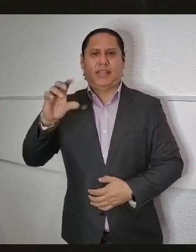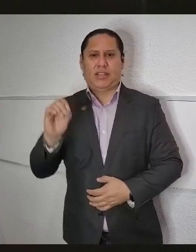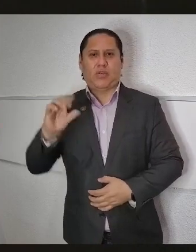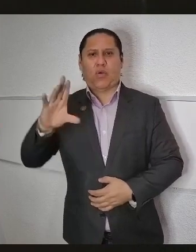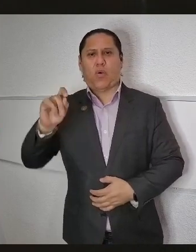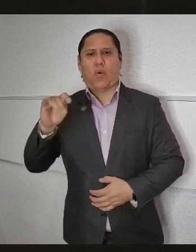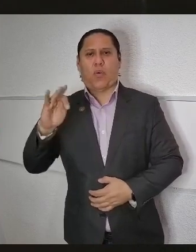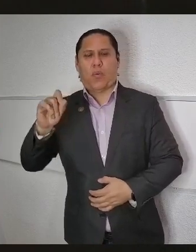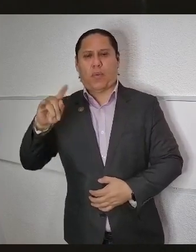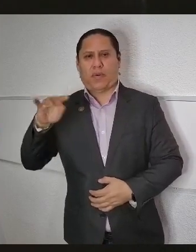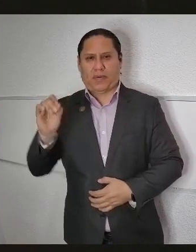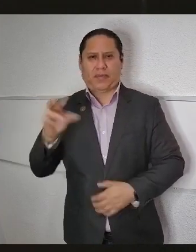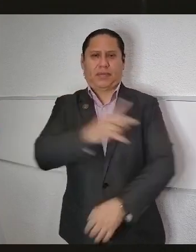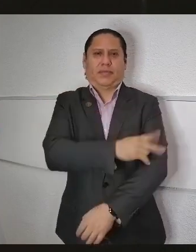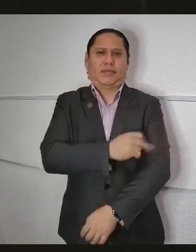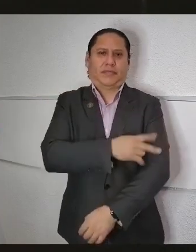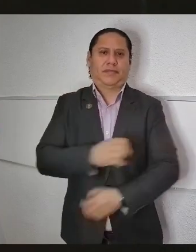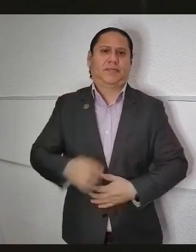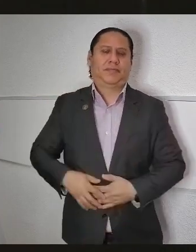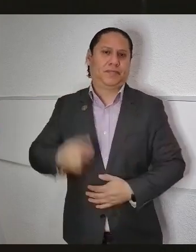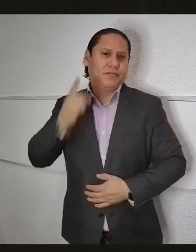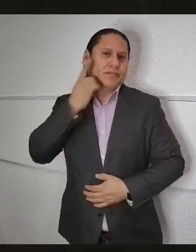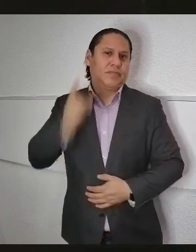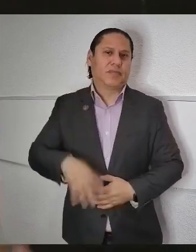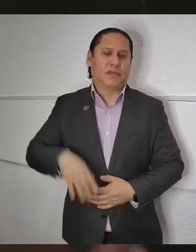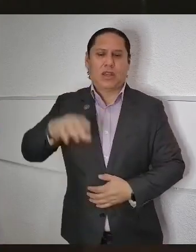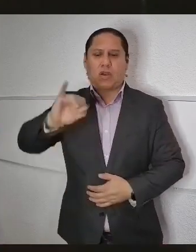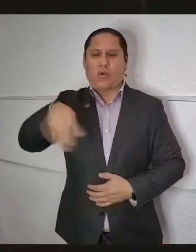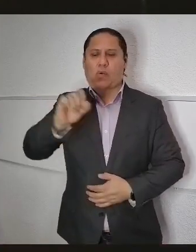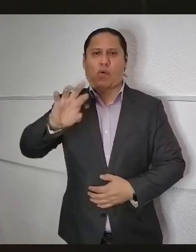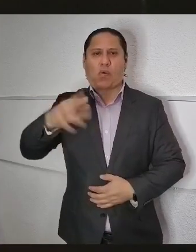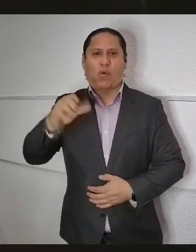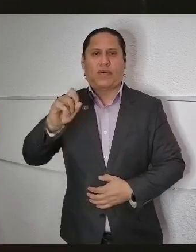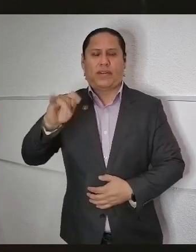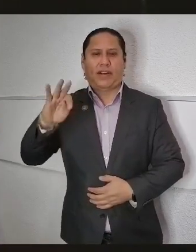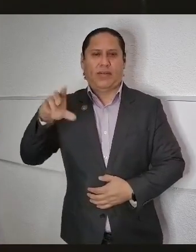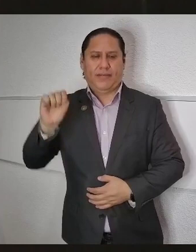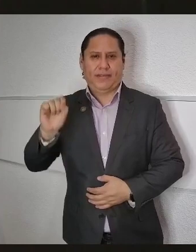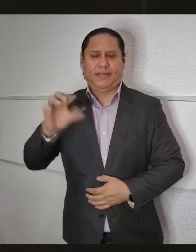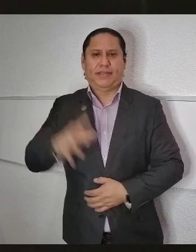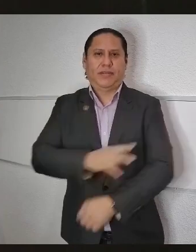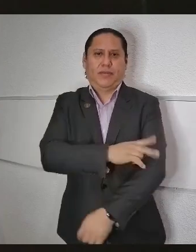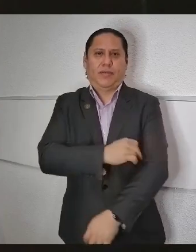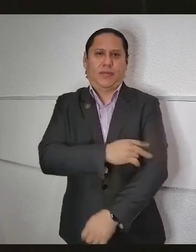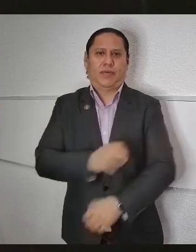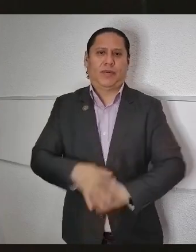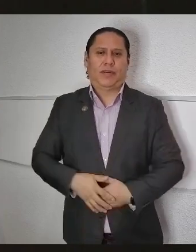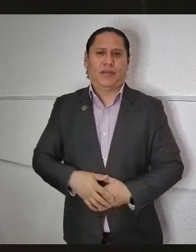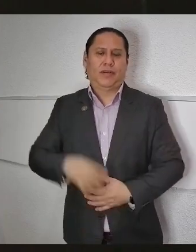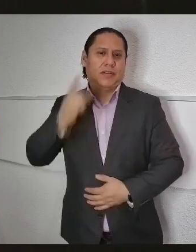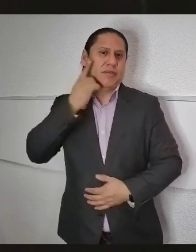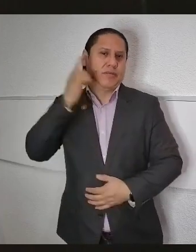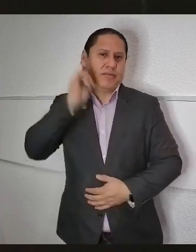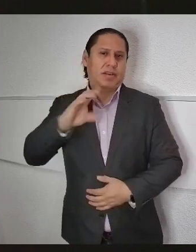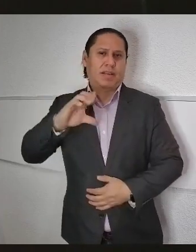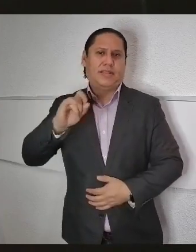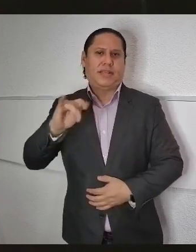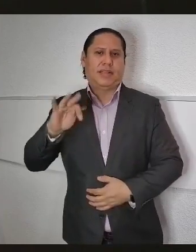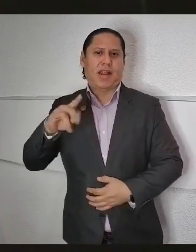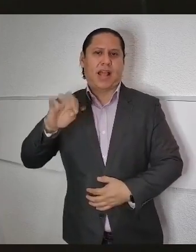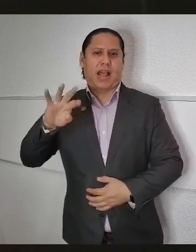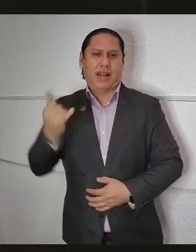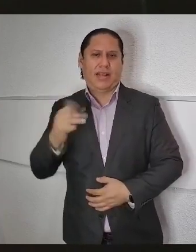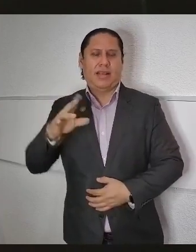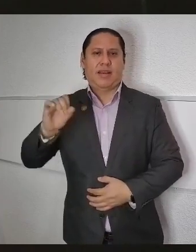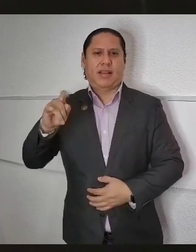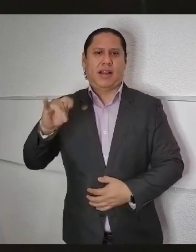Obando Medina, vocal, diputado Jorge Luis Villatoro Osorio, vocal, diputada Citlali Isabel